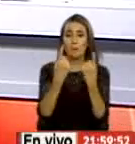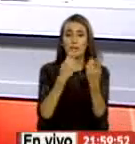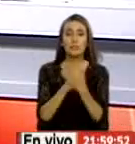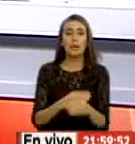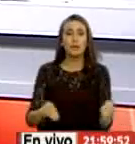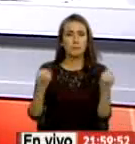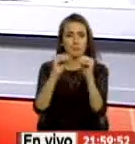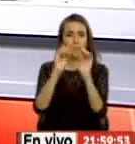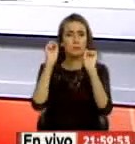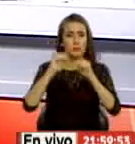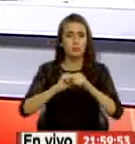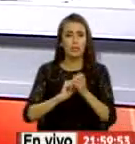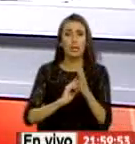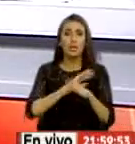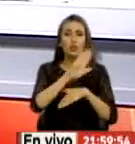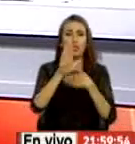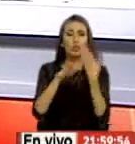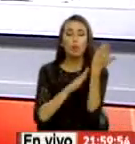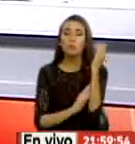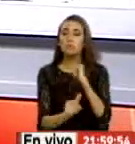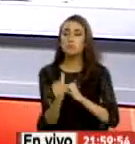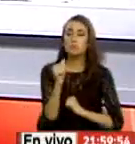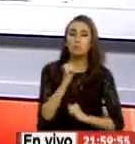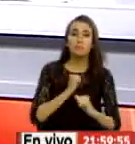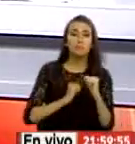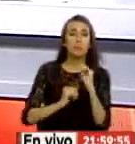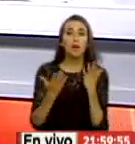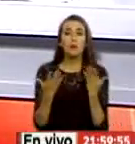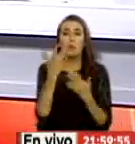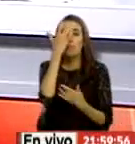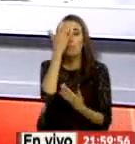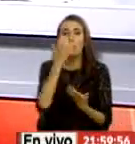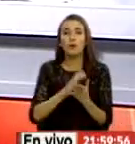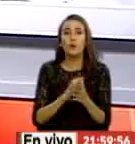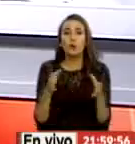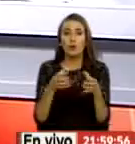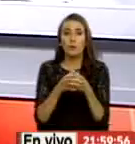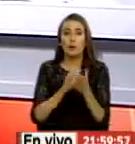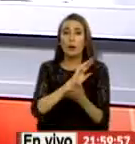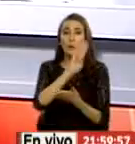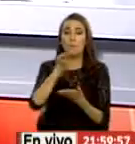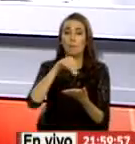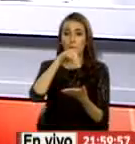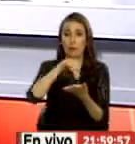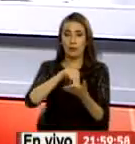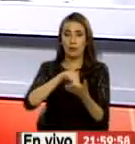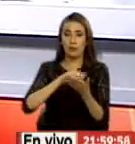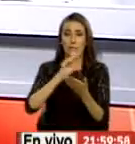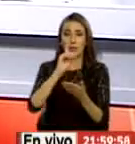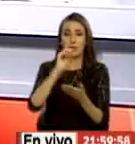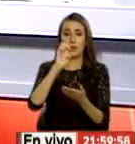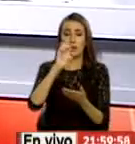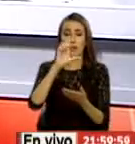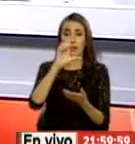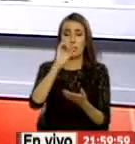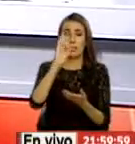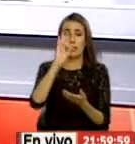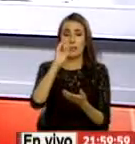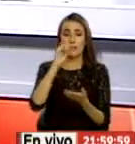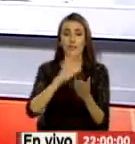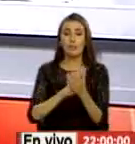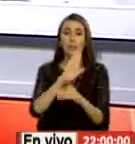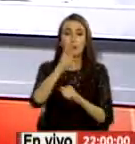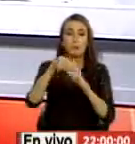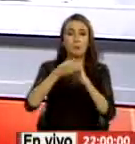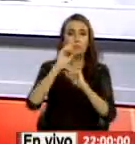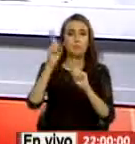empate calceta, pero no todo es tristeza para nosotros, precisamente, Mariuxi, porque como manaditas estamos celebrando que Delfín está liderando la tabla. Sí, está dando puntos. Buena